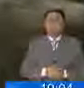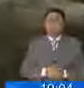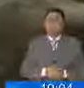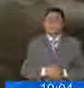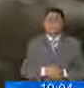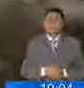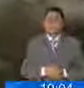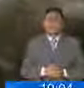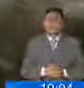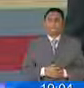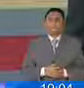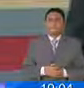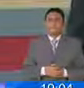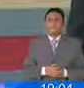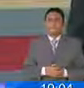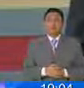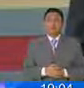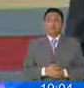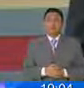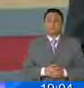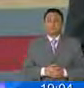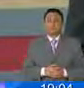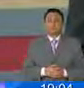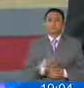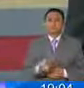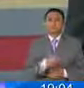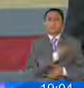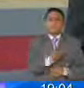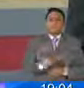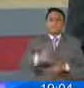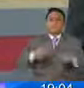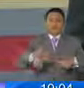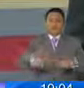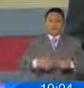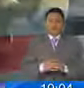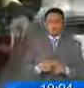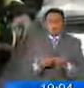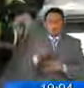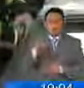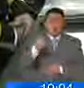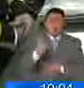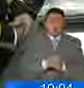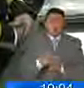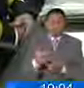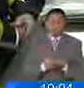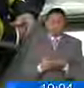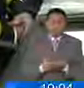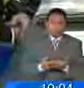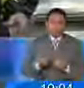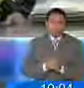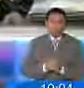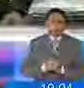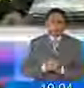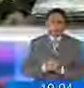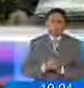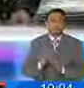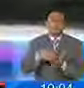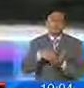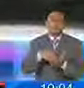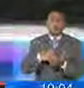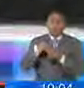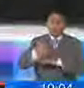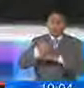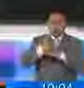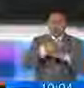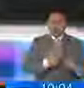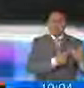Javier Gallo. El presidente electo Lenín Moreno dialogó este jueves con Quito con miembros del alto mando militar en